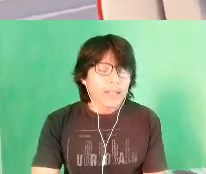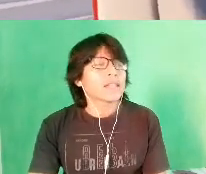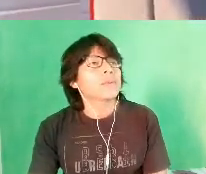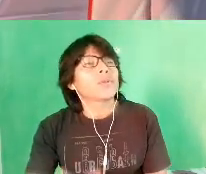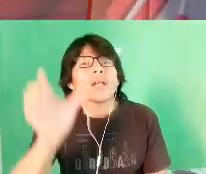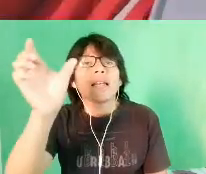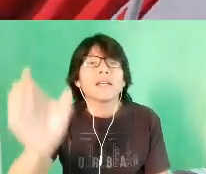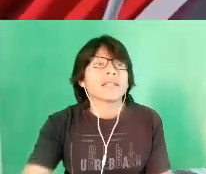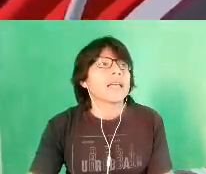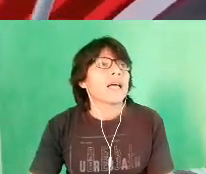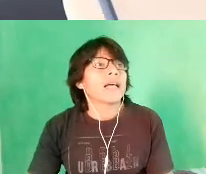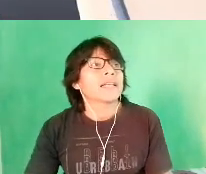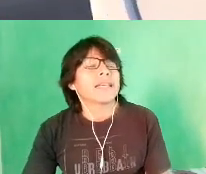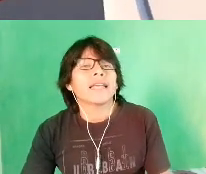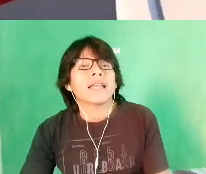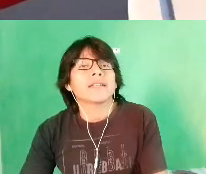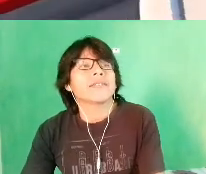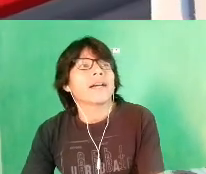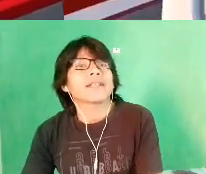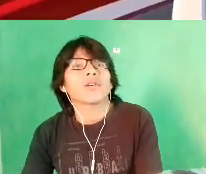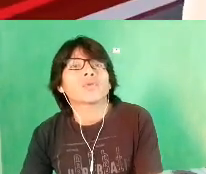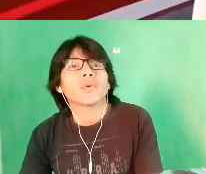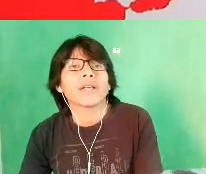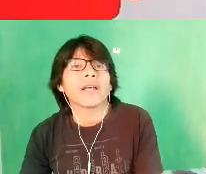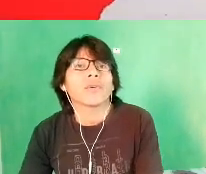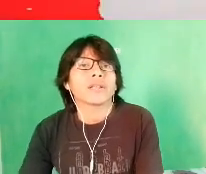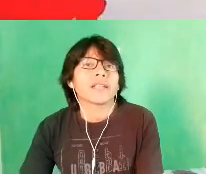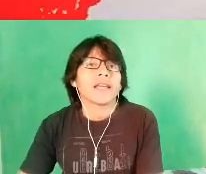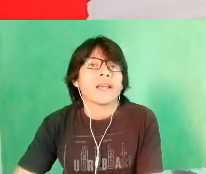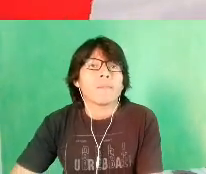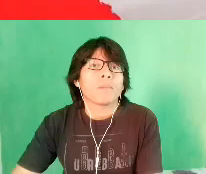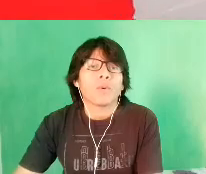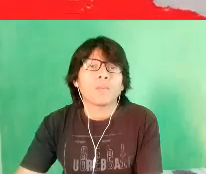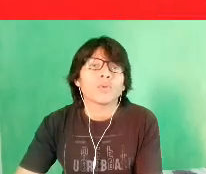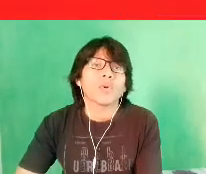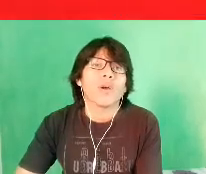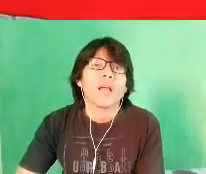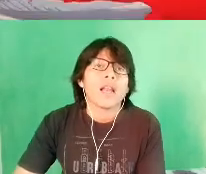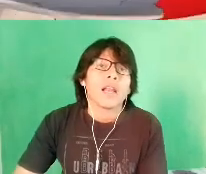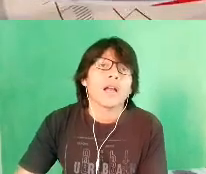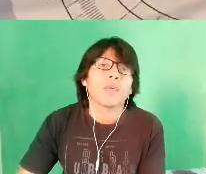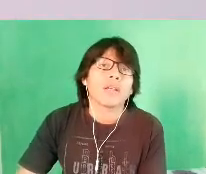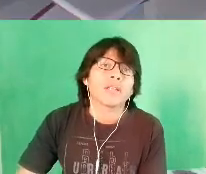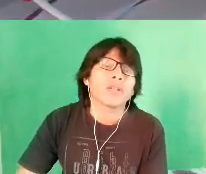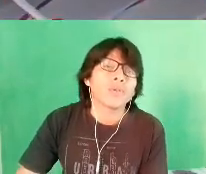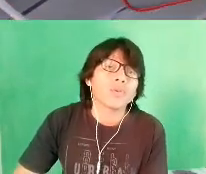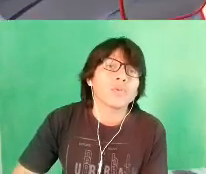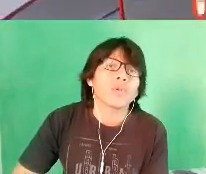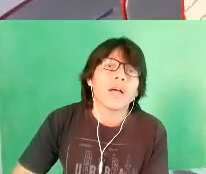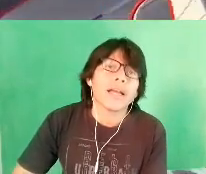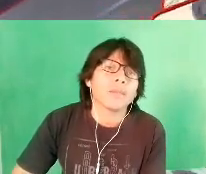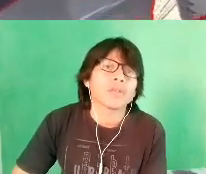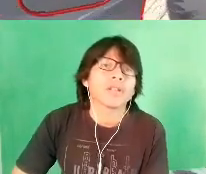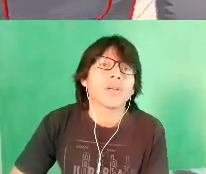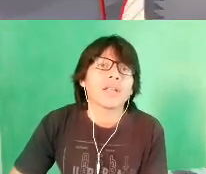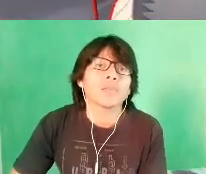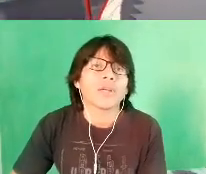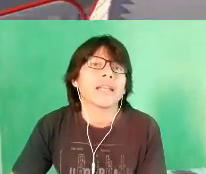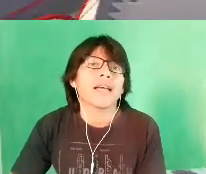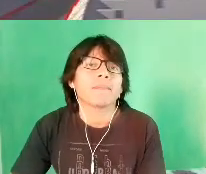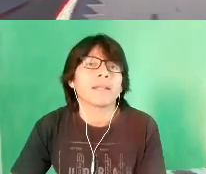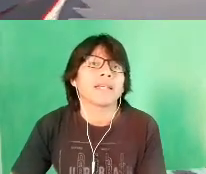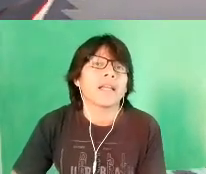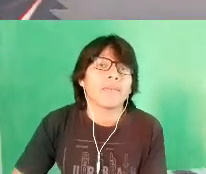ya había recibido una lista de quienes iban a ser los moderadores que propuso la coalición junto Haremos